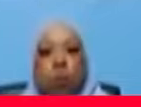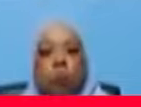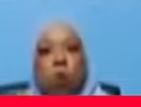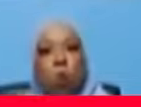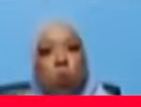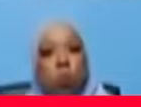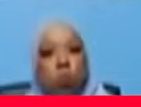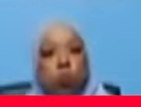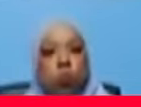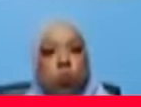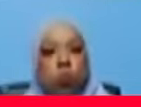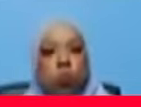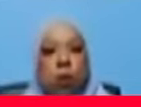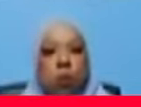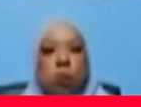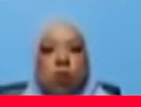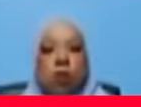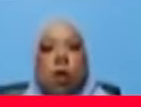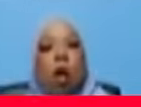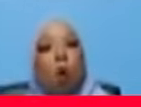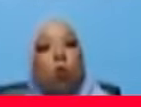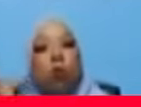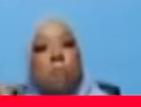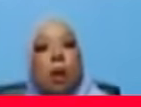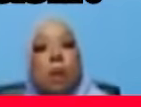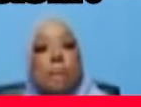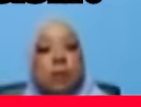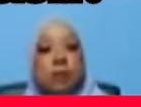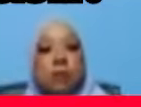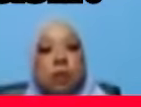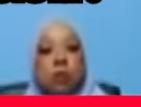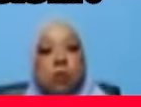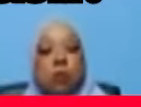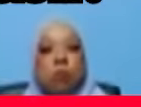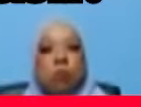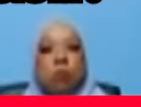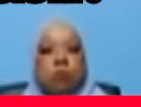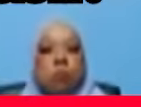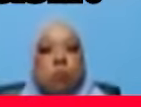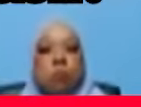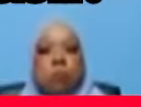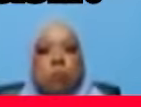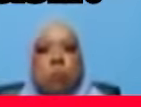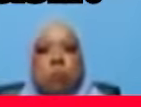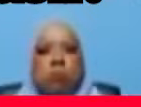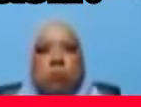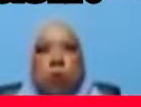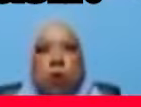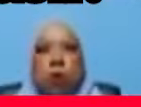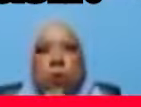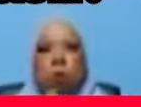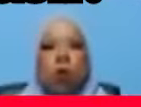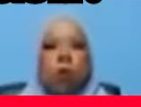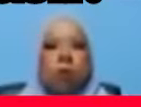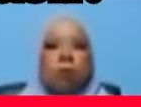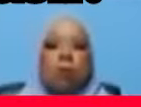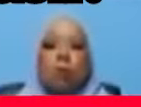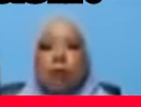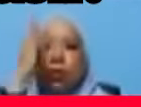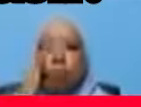electorales daban ganador al presidente Lula. Santa palabra en Brasil. ¿Y quién se metió con